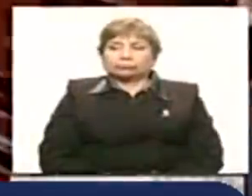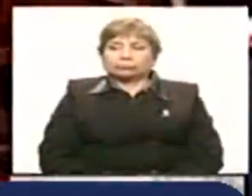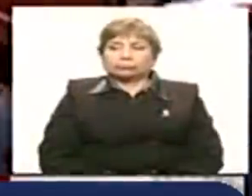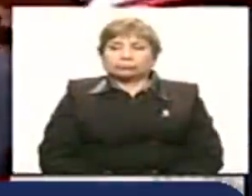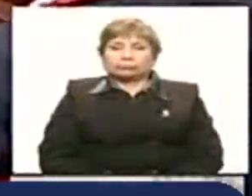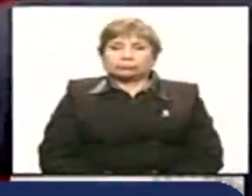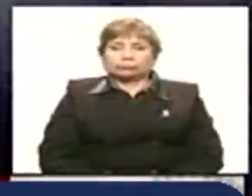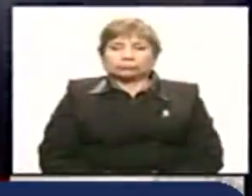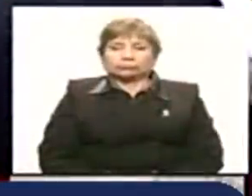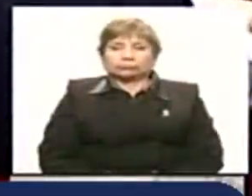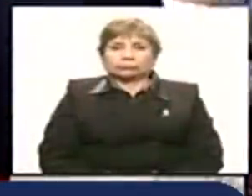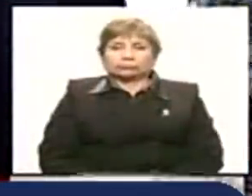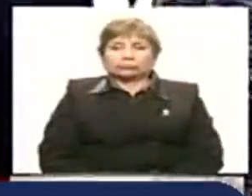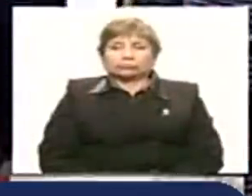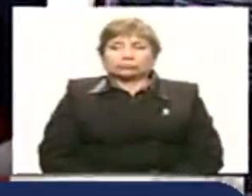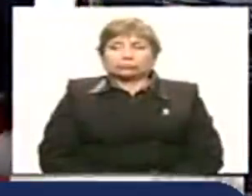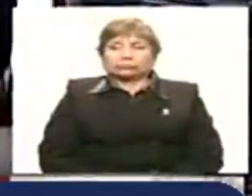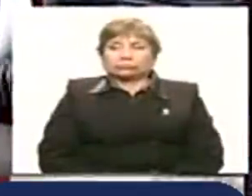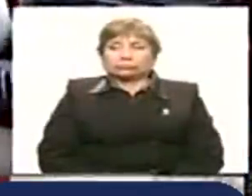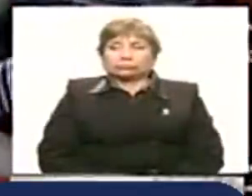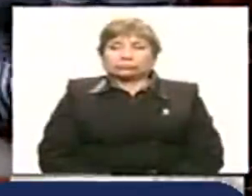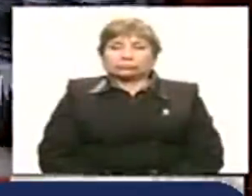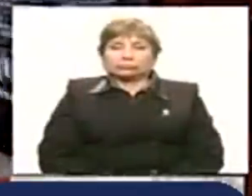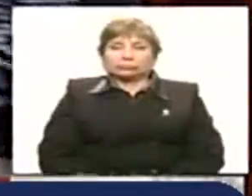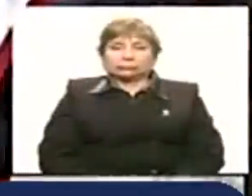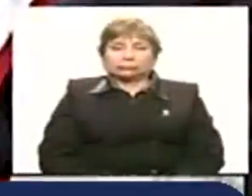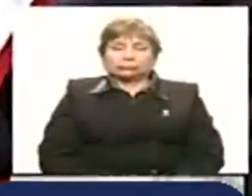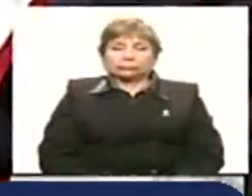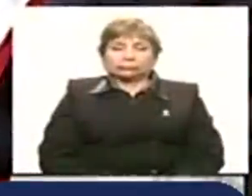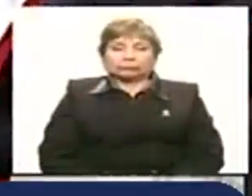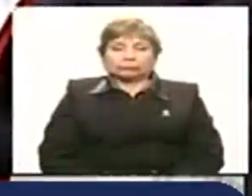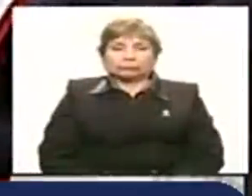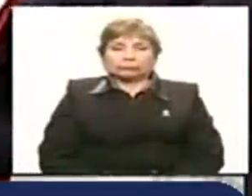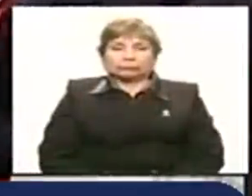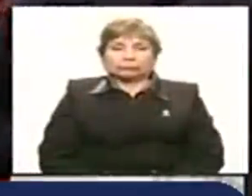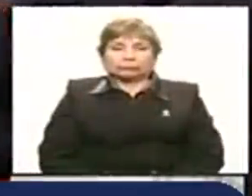Correcto, continuamos con la conferencia de prensa con el presidente Sagasti en Palacio de Gobierno.